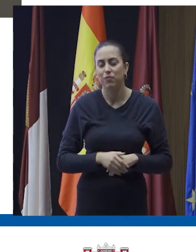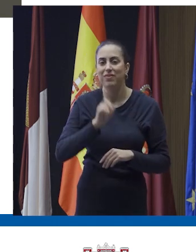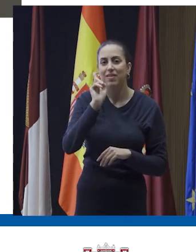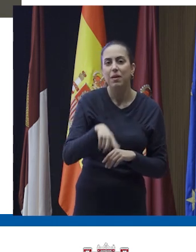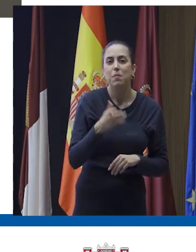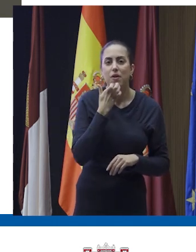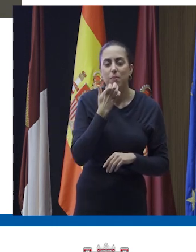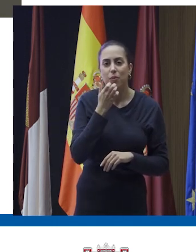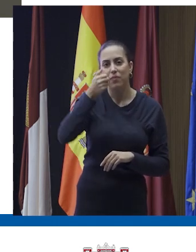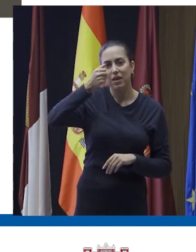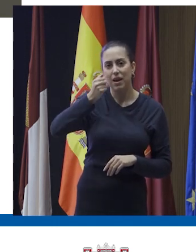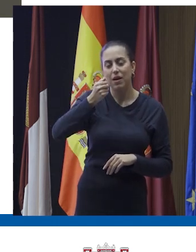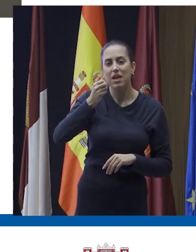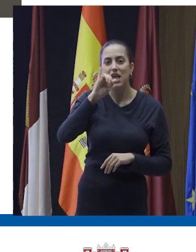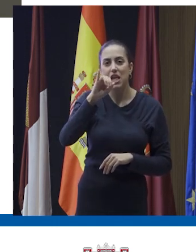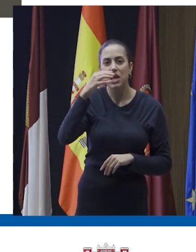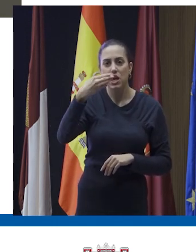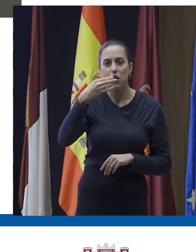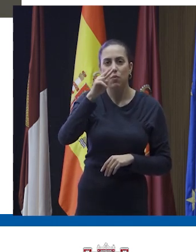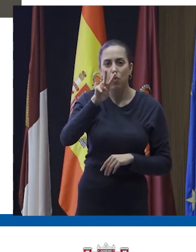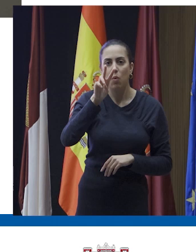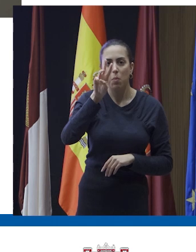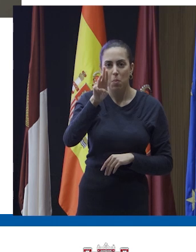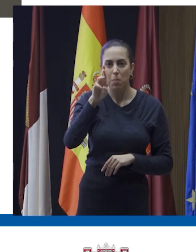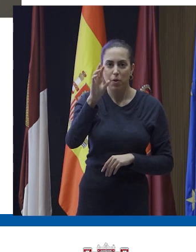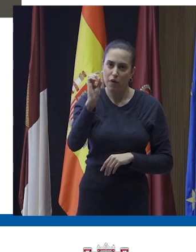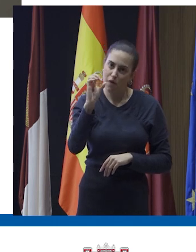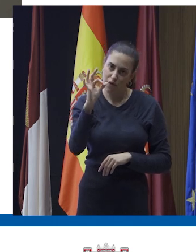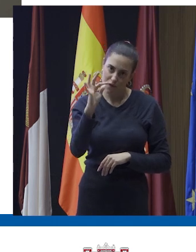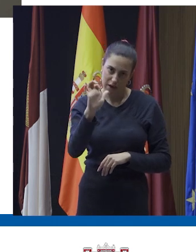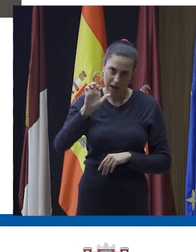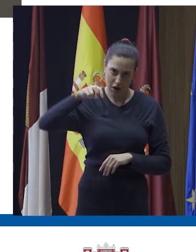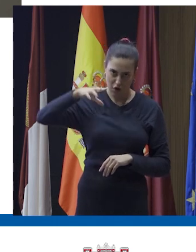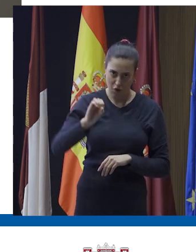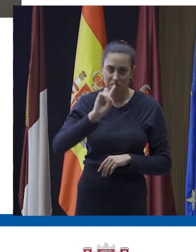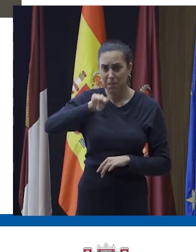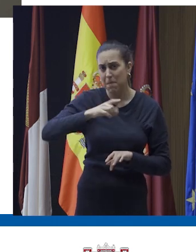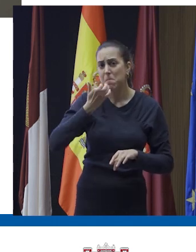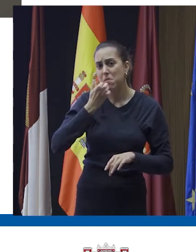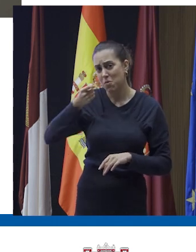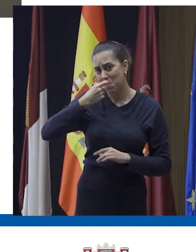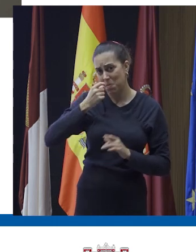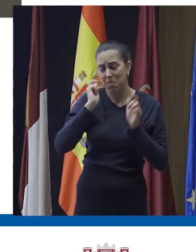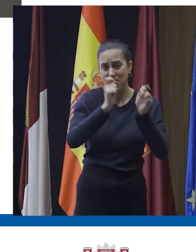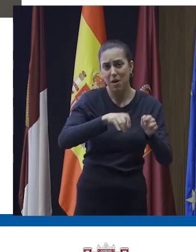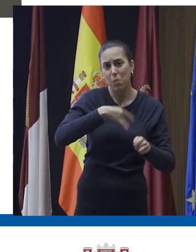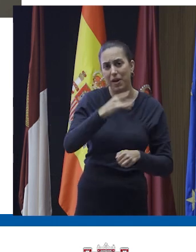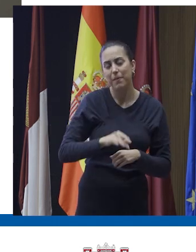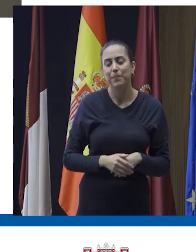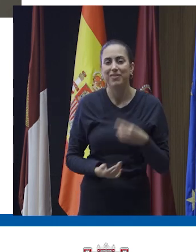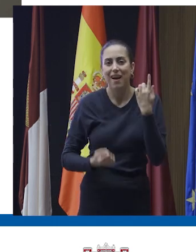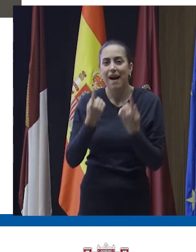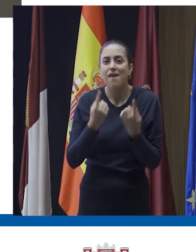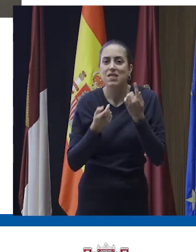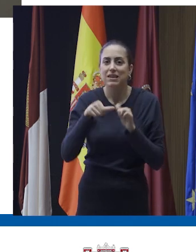antiinflamatorio no esteroideo, como el ibuprofeno, de la misma familia del ibuprofeno. ¿Vale? En ocasiones, después de la cirugía, si